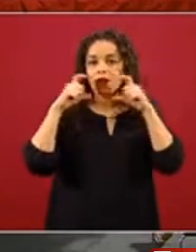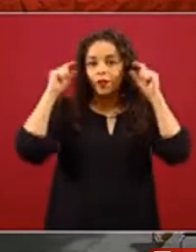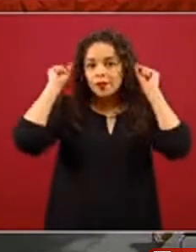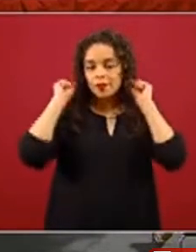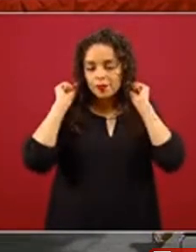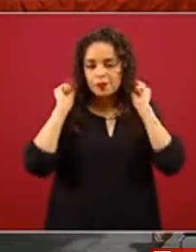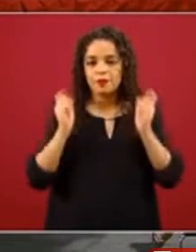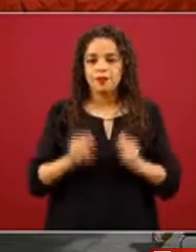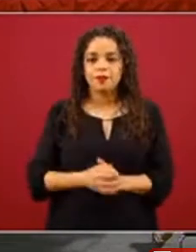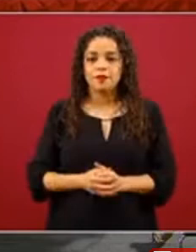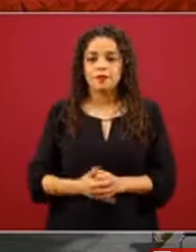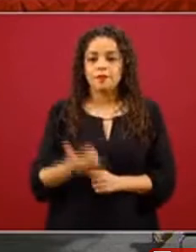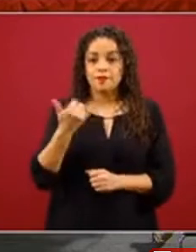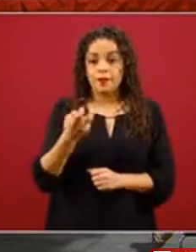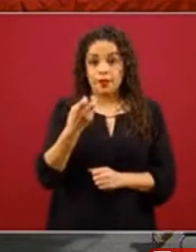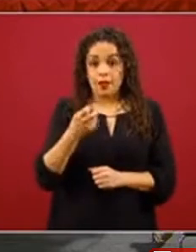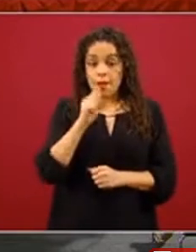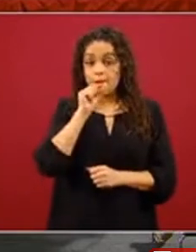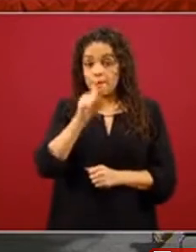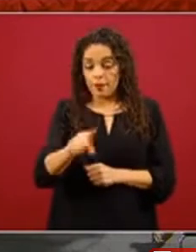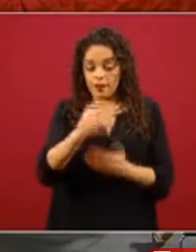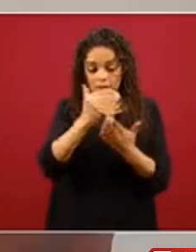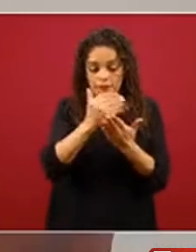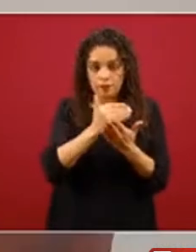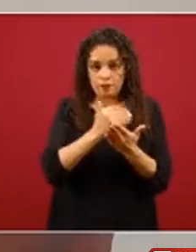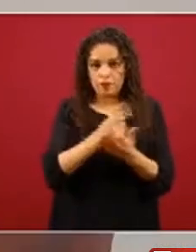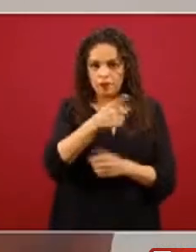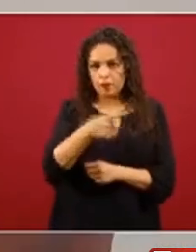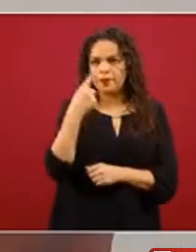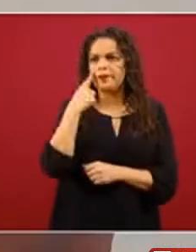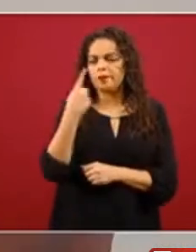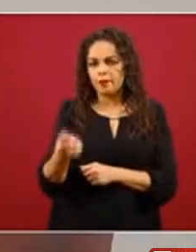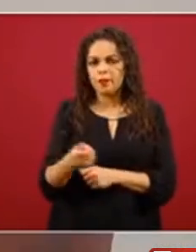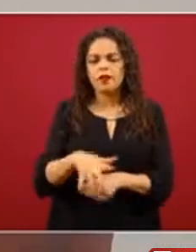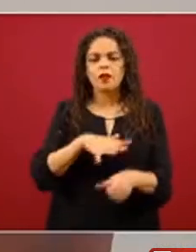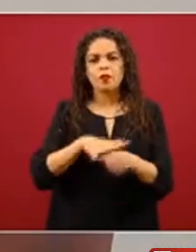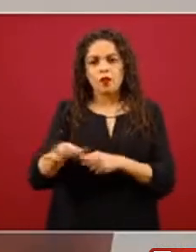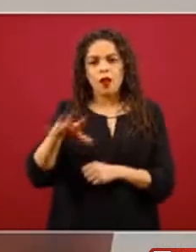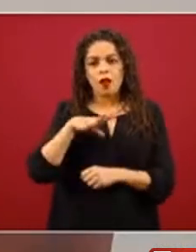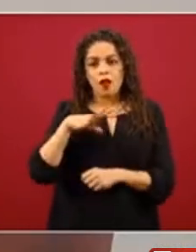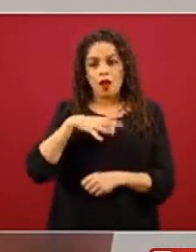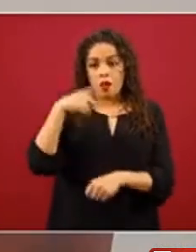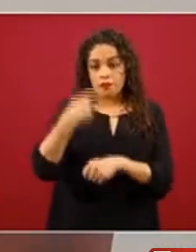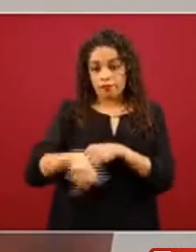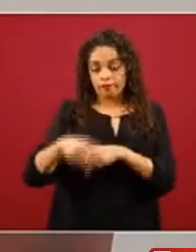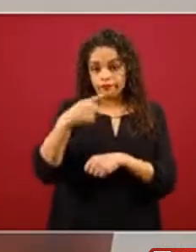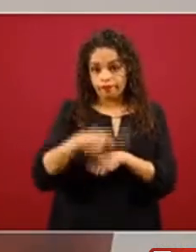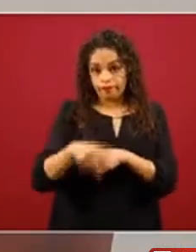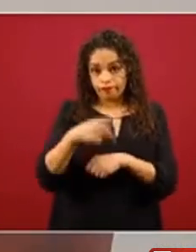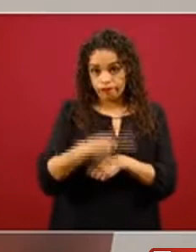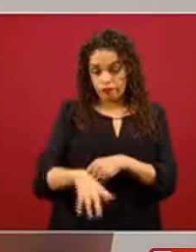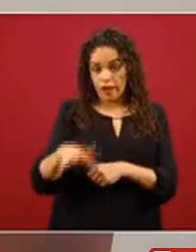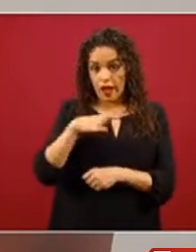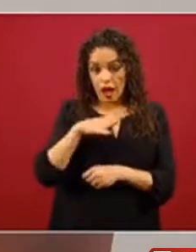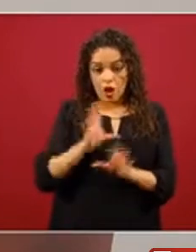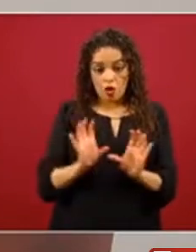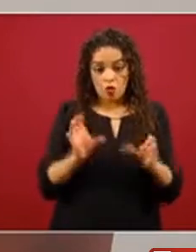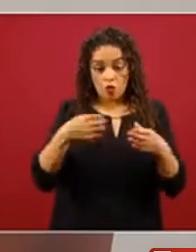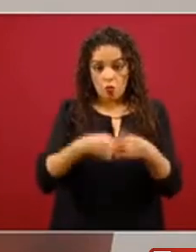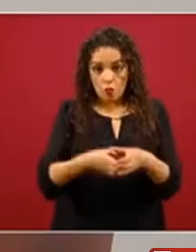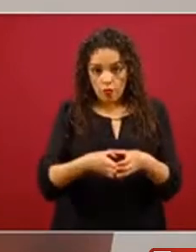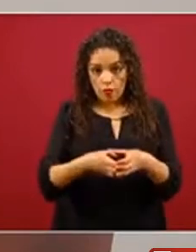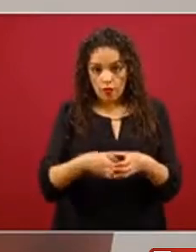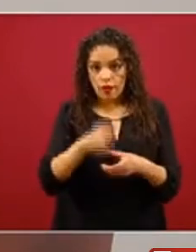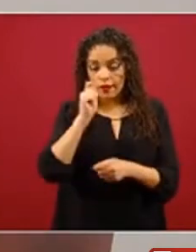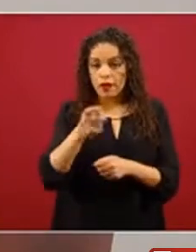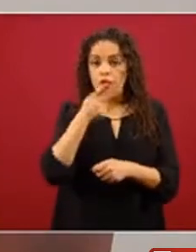este mismo lineamiento cuáles son los riesgos potenciales del uso de cubrebocas en la comunidad. Nuevamente están en